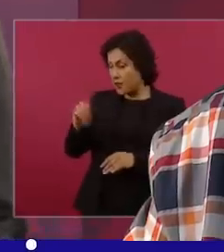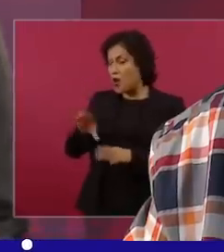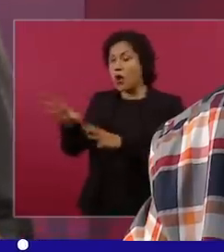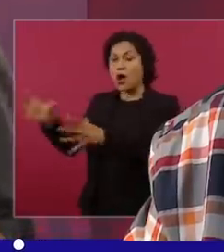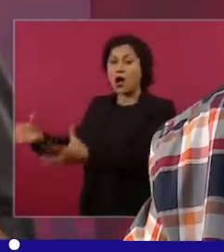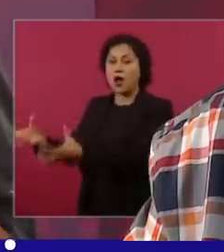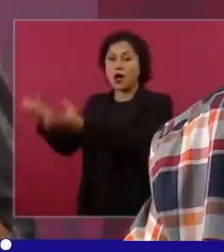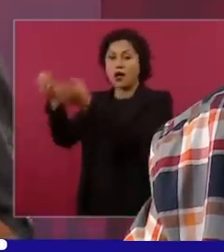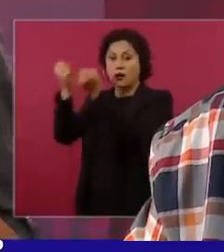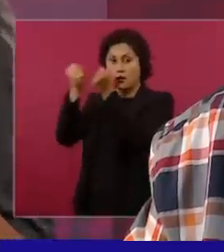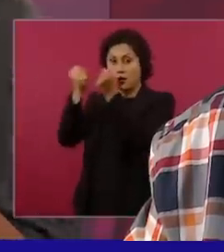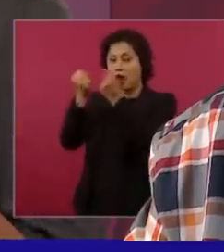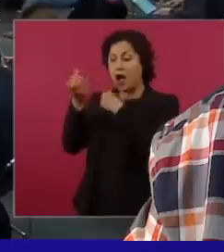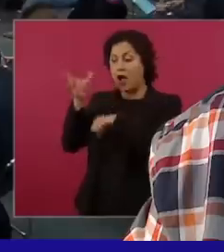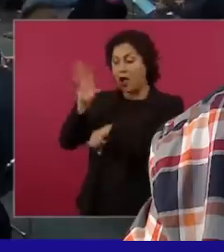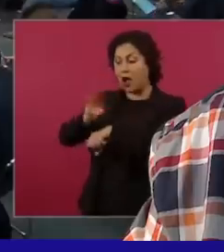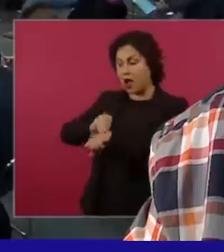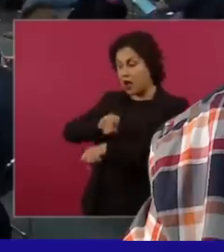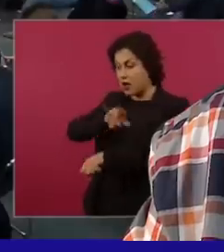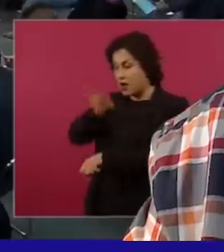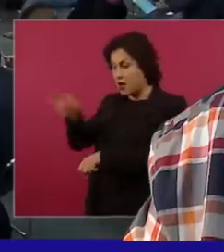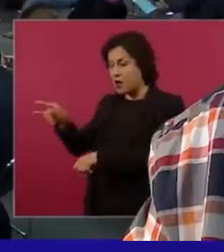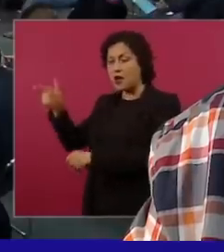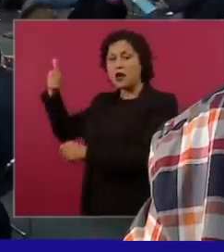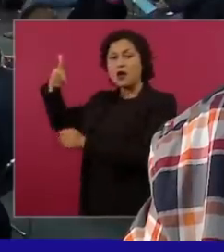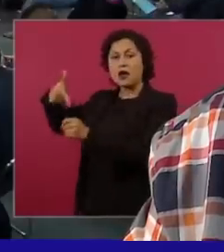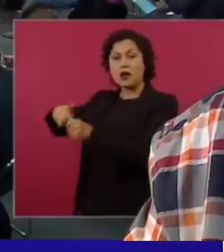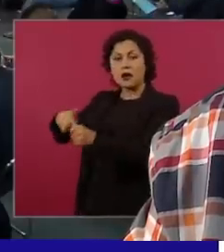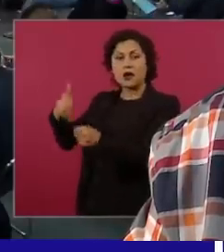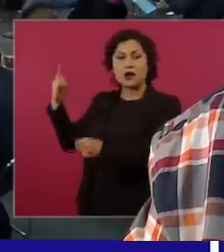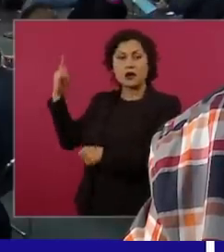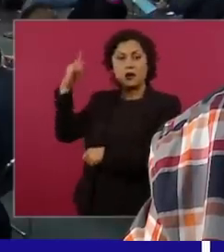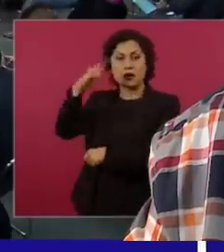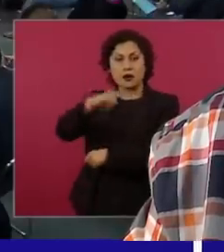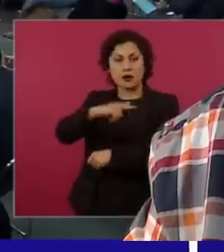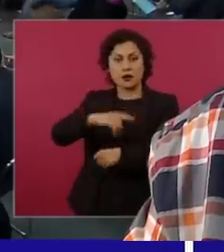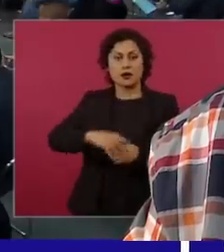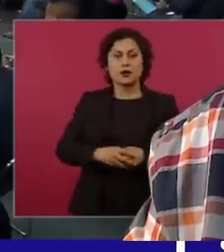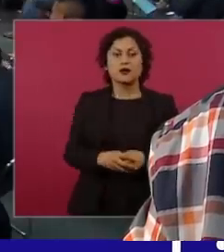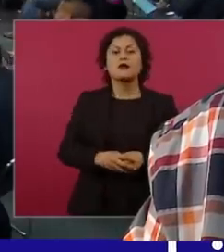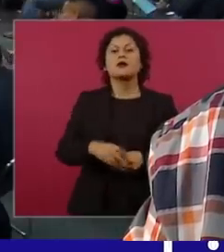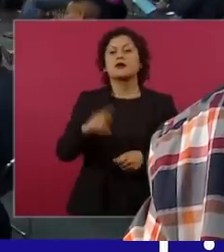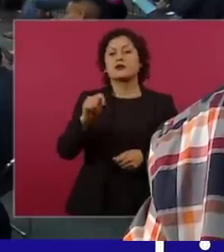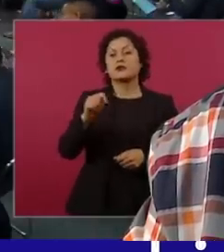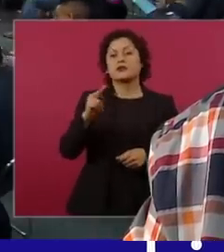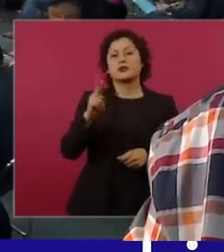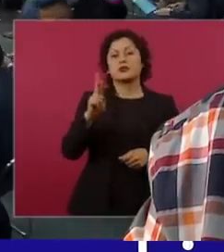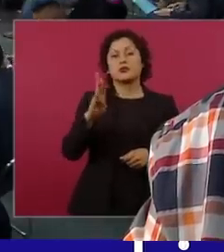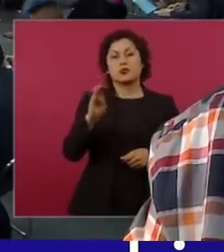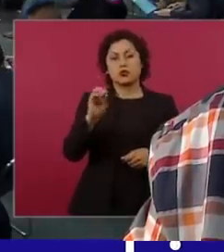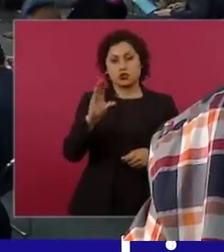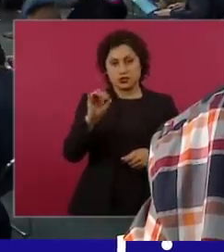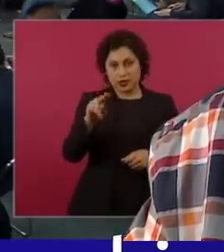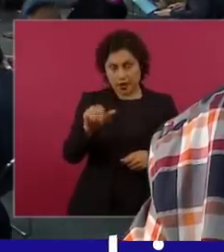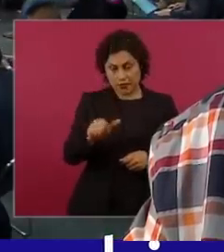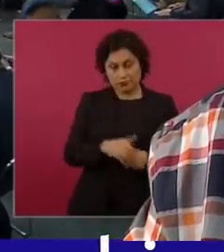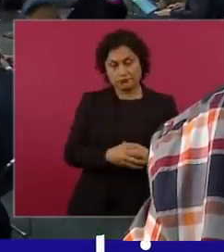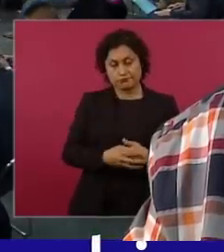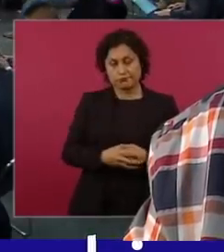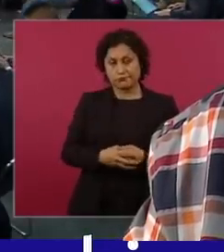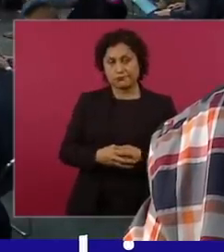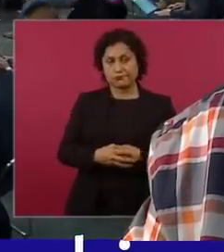cargara combustible, gasoavión, ¿cómo se llama? No, turbocina, ¿sí?